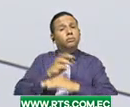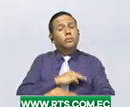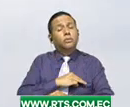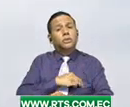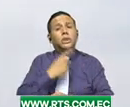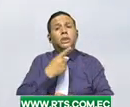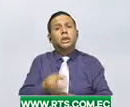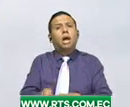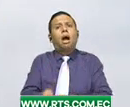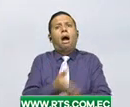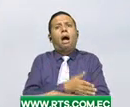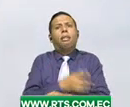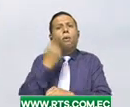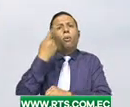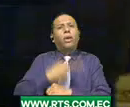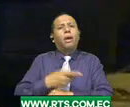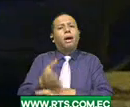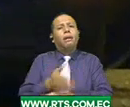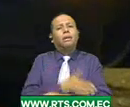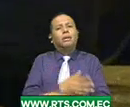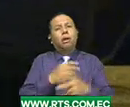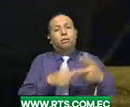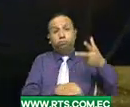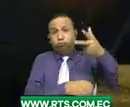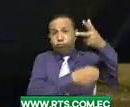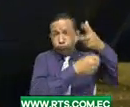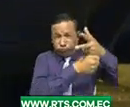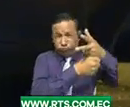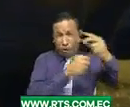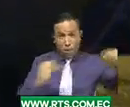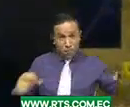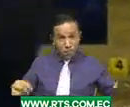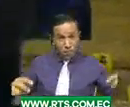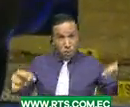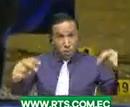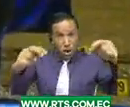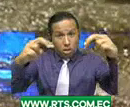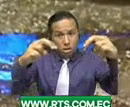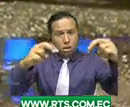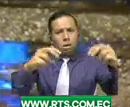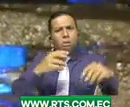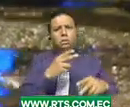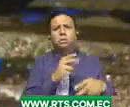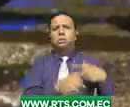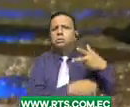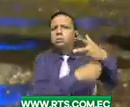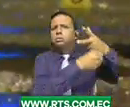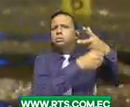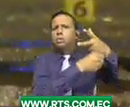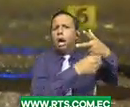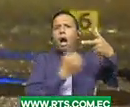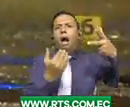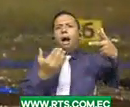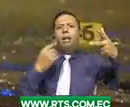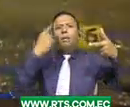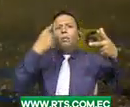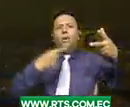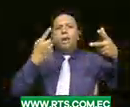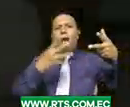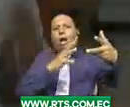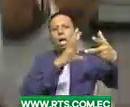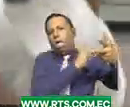de las cámaras de vigilancia instaladas en el sitio donde se produjo el crimen de las dos personas dentro del